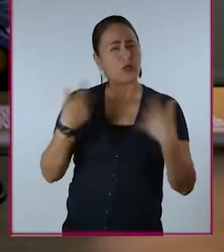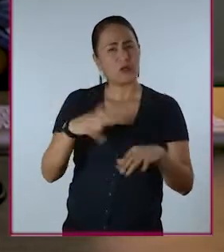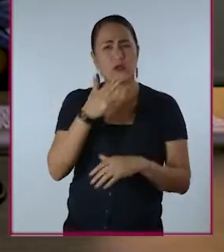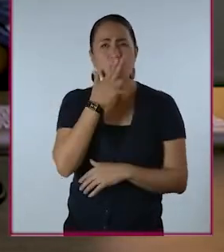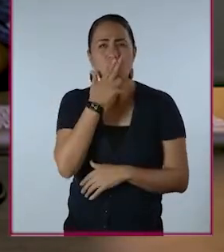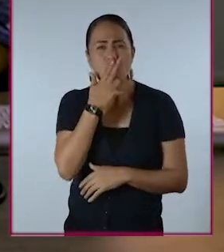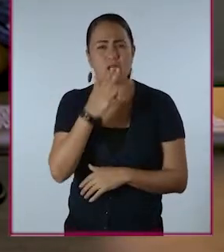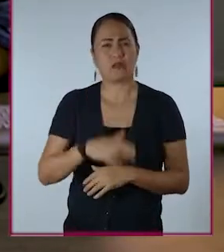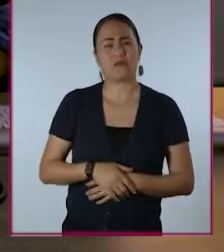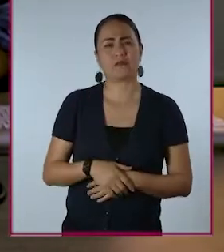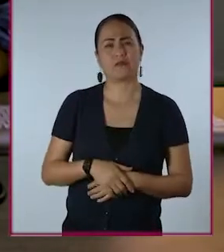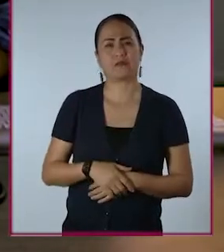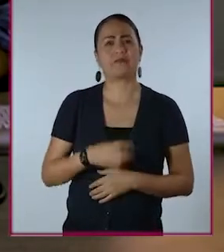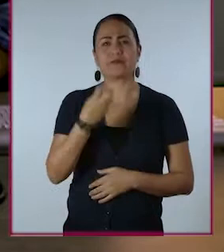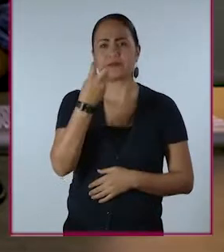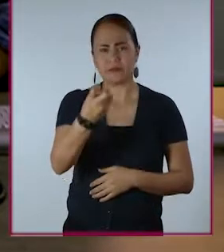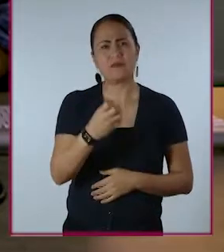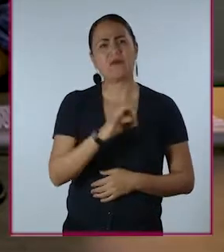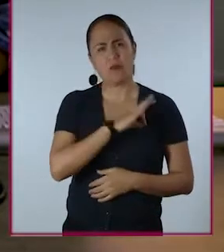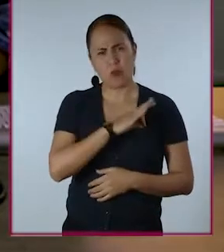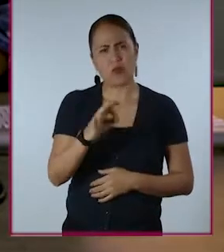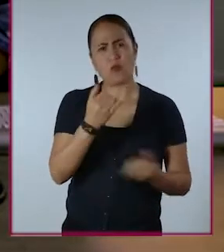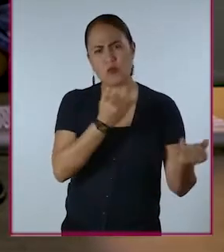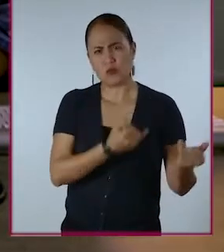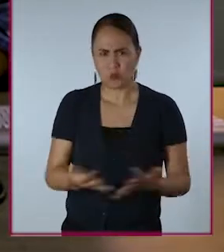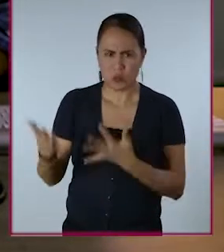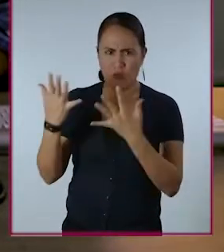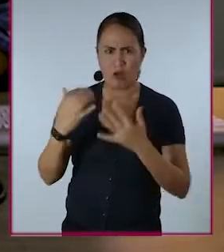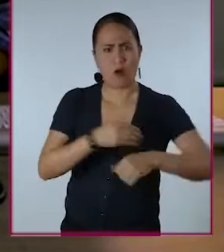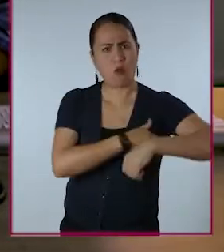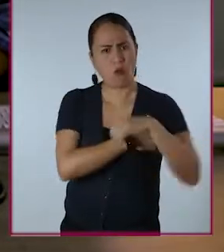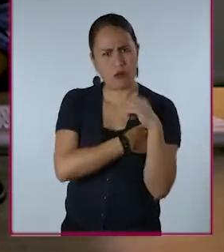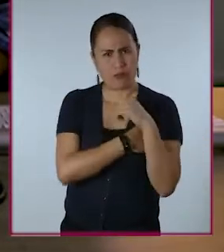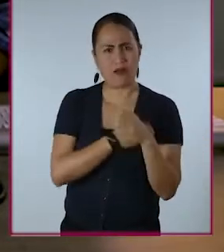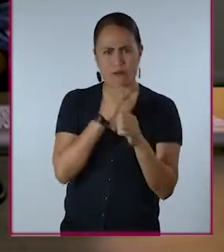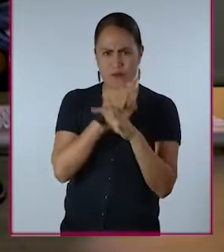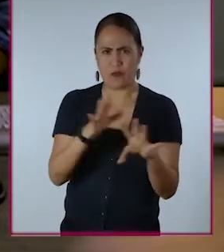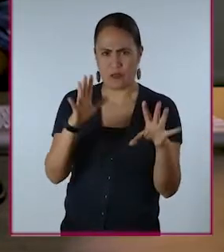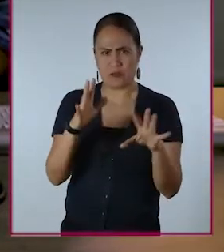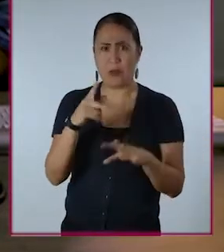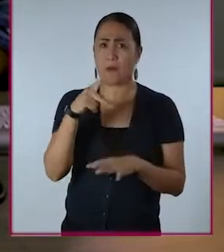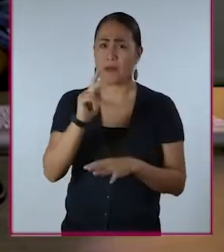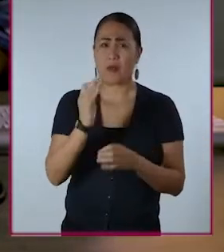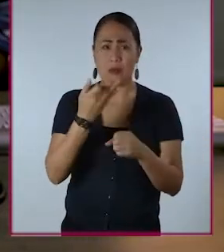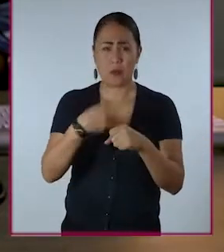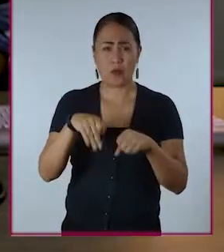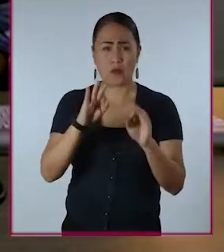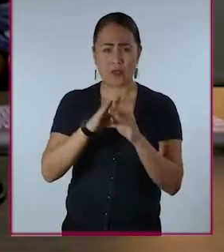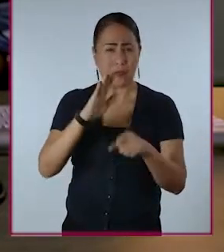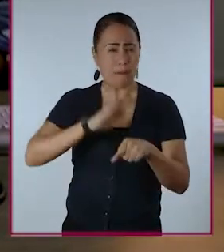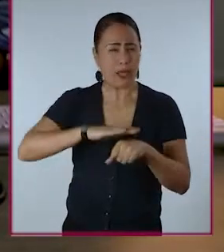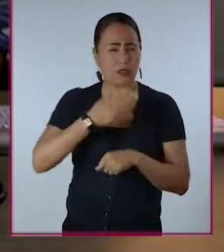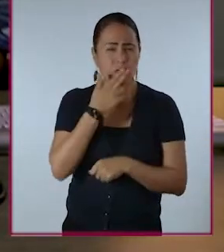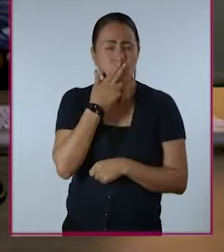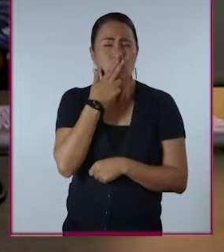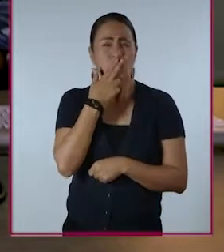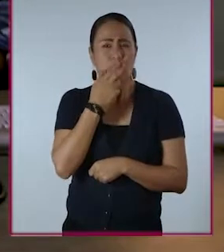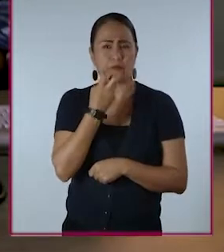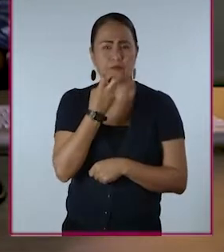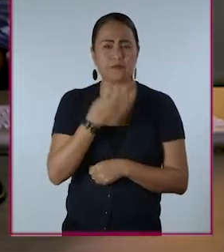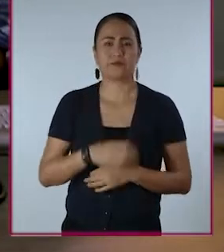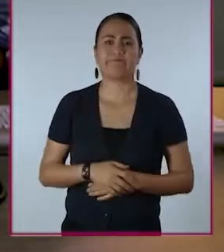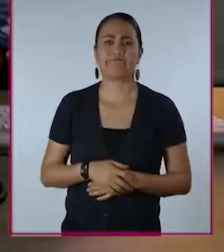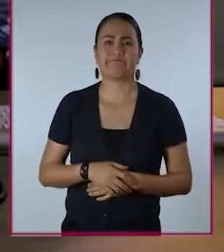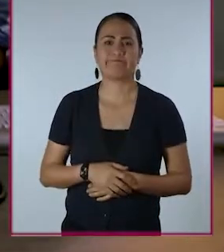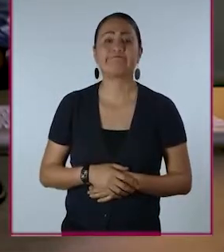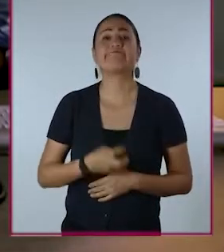los soportes nos permiten guardar y transportar información, pero solo lo más importante es lo que conservaremos. Efectivamente,